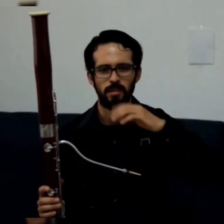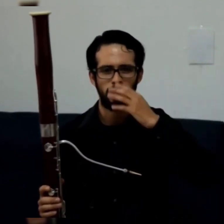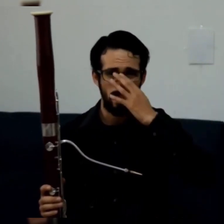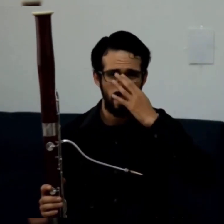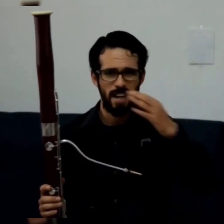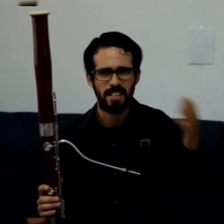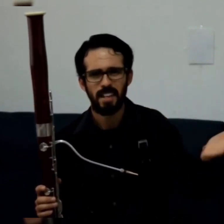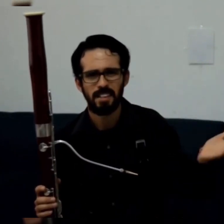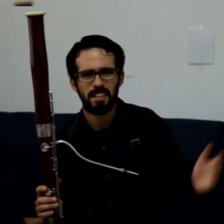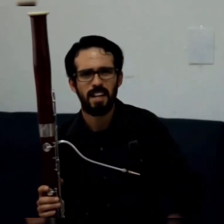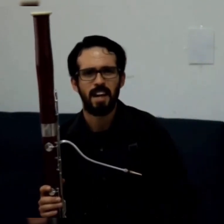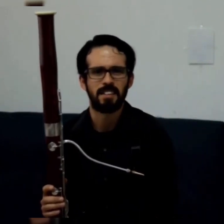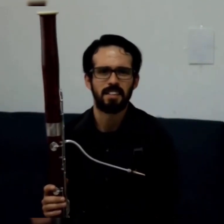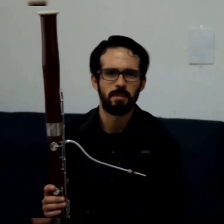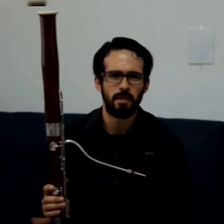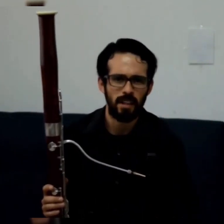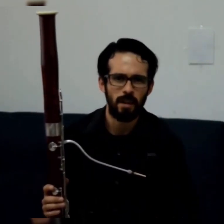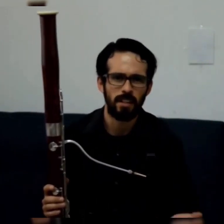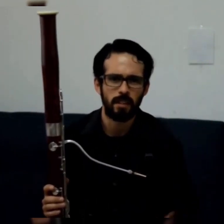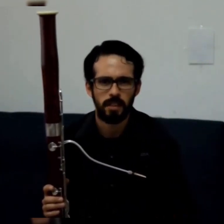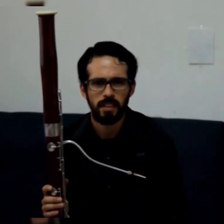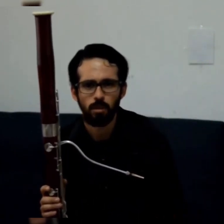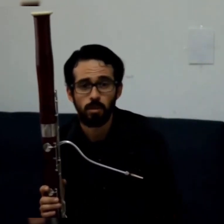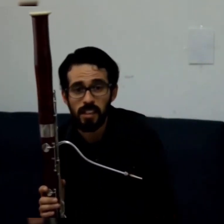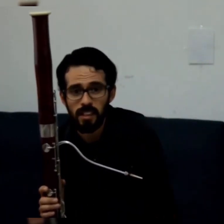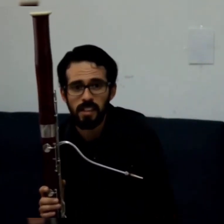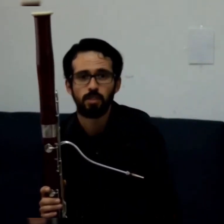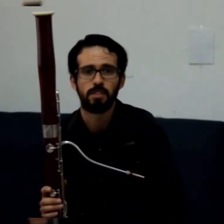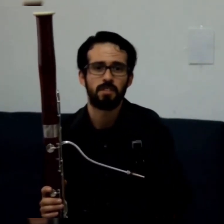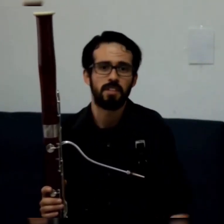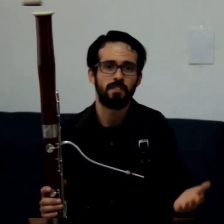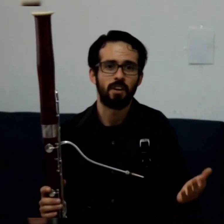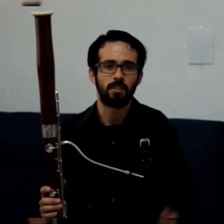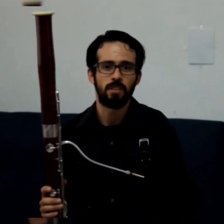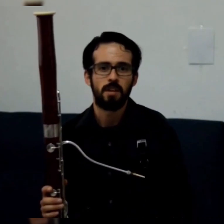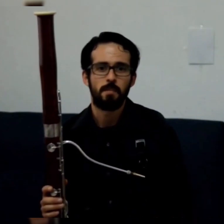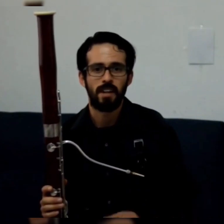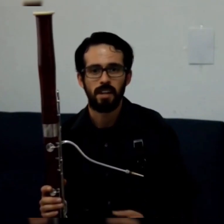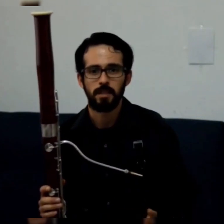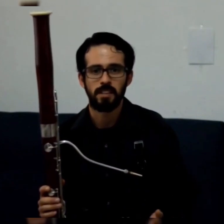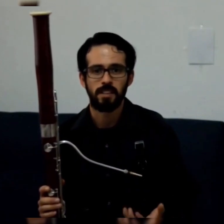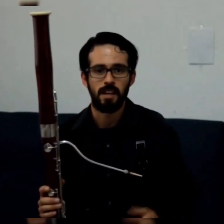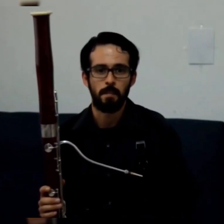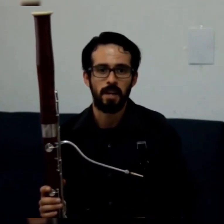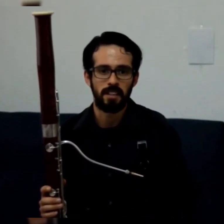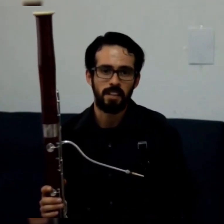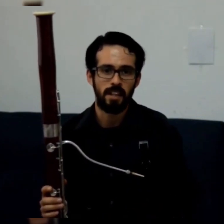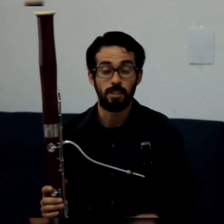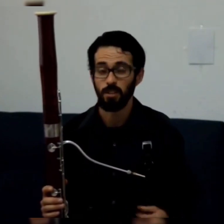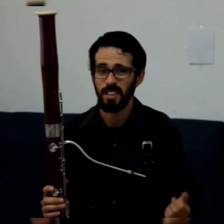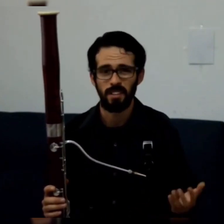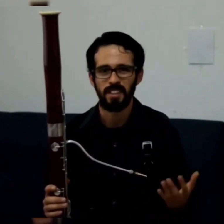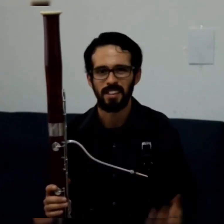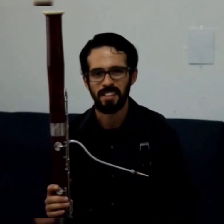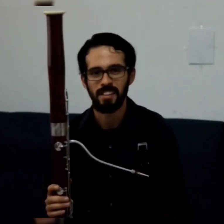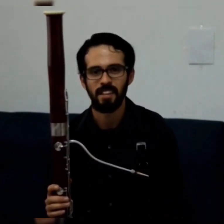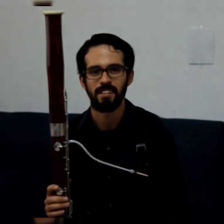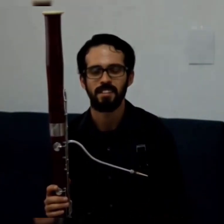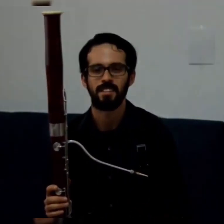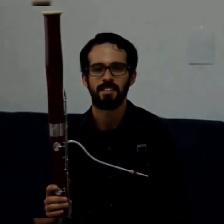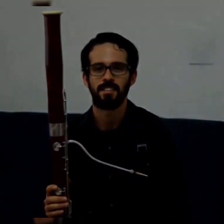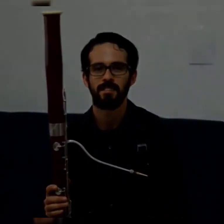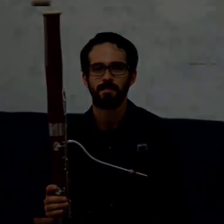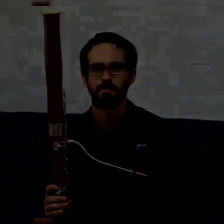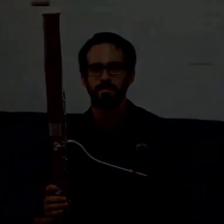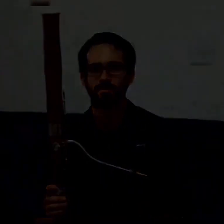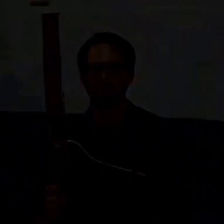y agresivo. Es gracias a ese timbre que varias piezas utilizan el sonido del fagot para representar magia e historias de